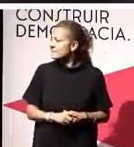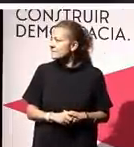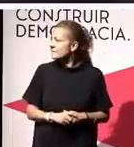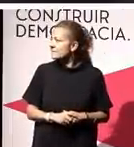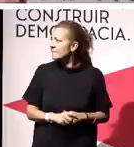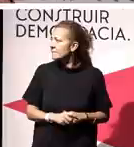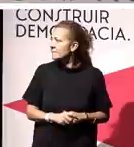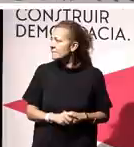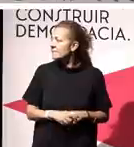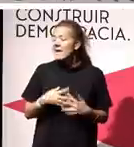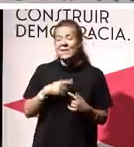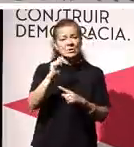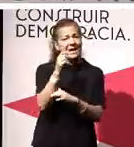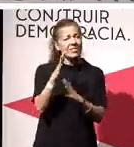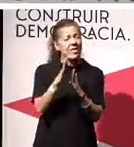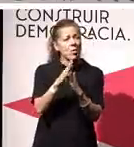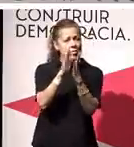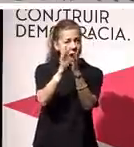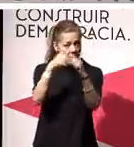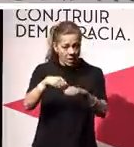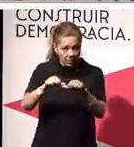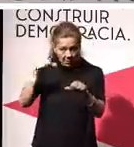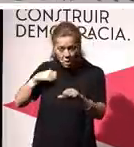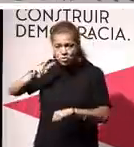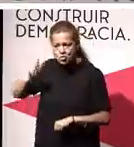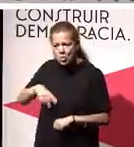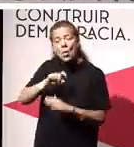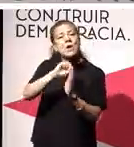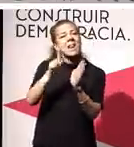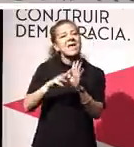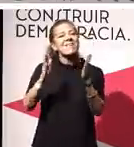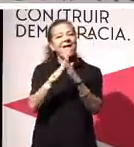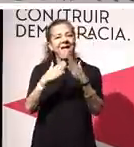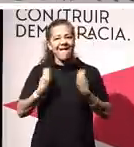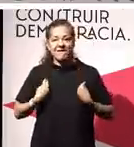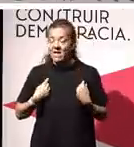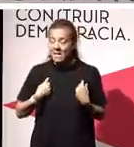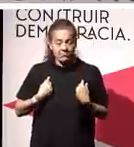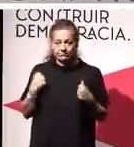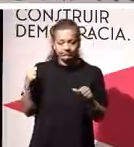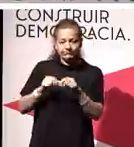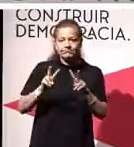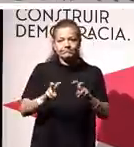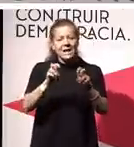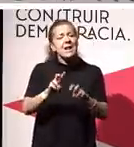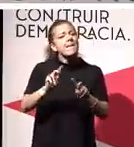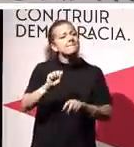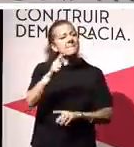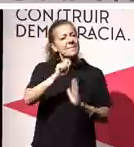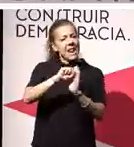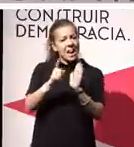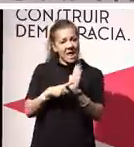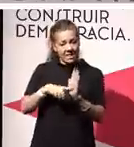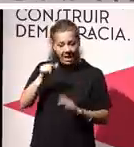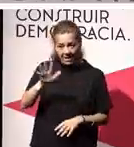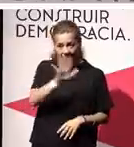Y hemos alcanzado un acuerdo histórico, una ley de vivienda que es histórica, la primera ley de vivienda de la democracia